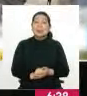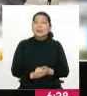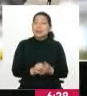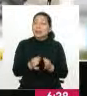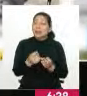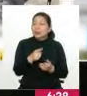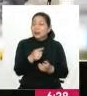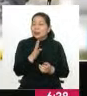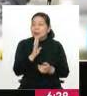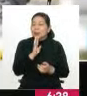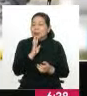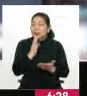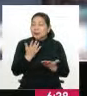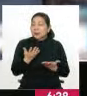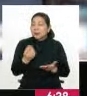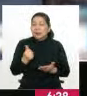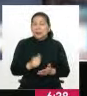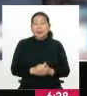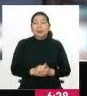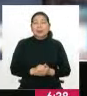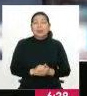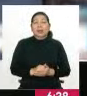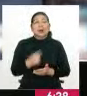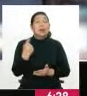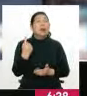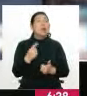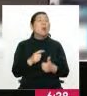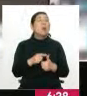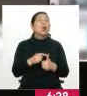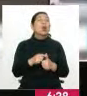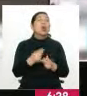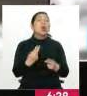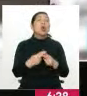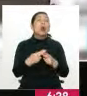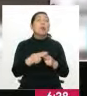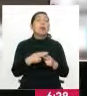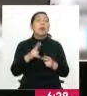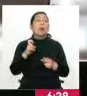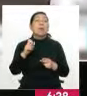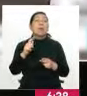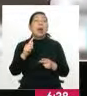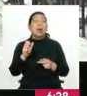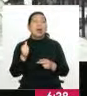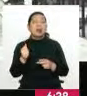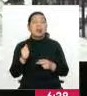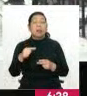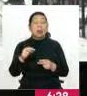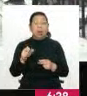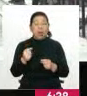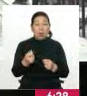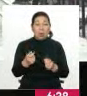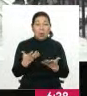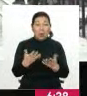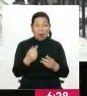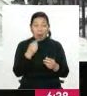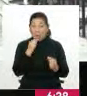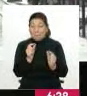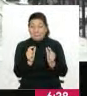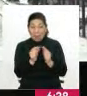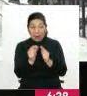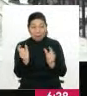que usted acaba de señalar así rápidamente. Lo primero, ¿por qué se llama variante Scrabble? Entiendo que tiene que ver por el juego de letras.